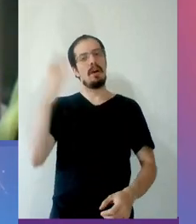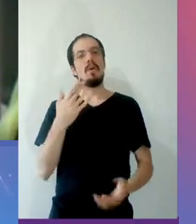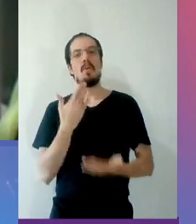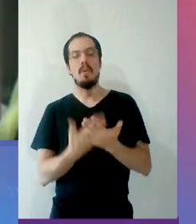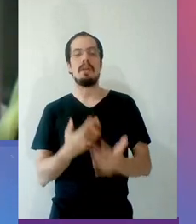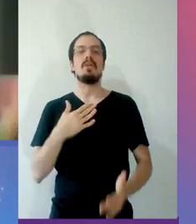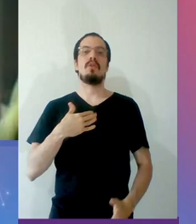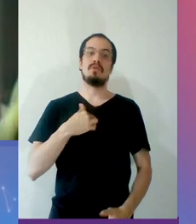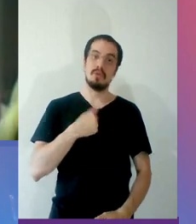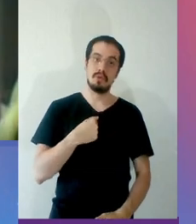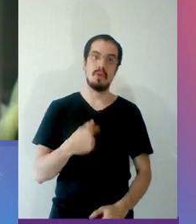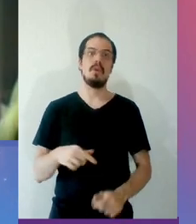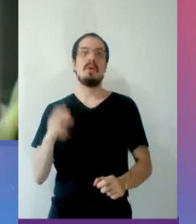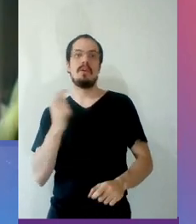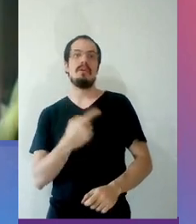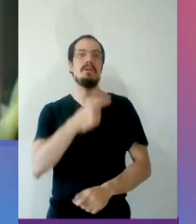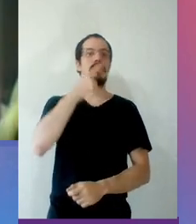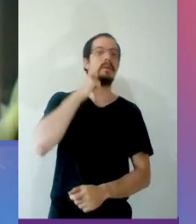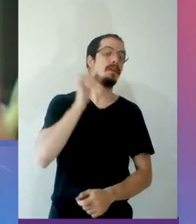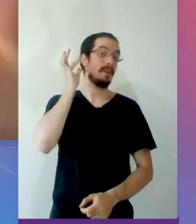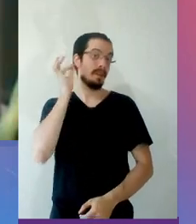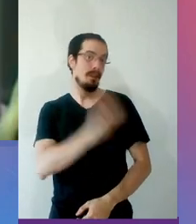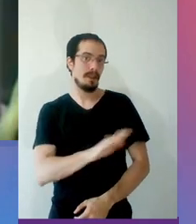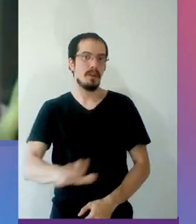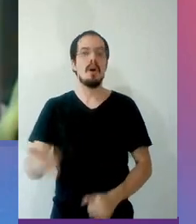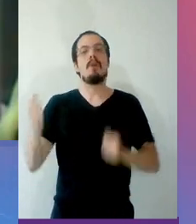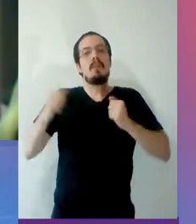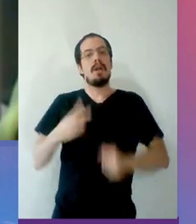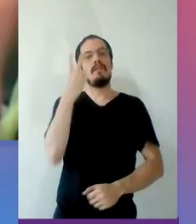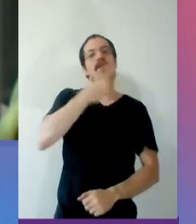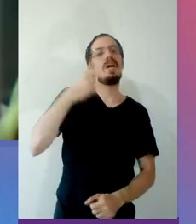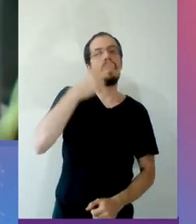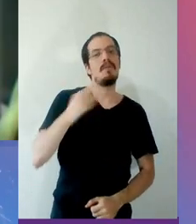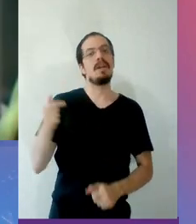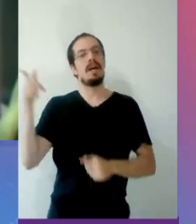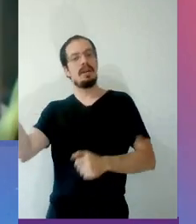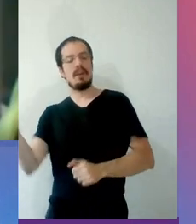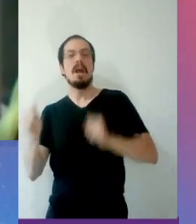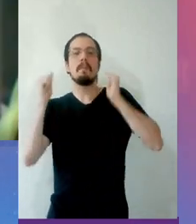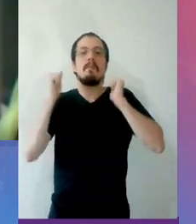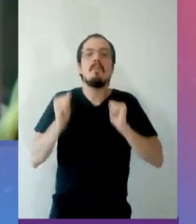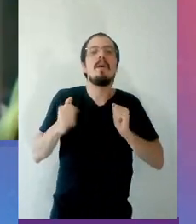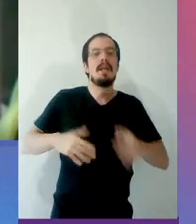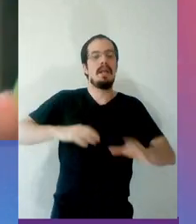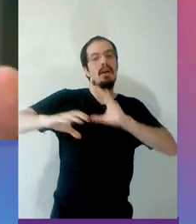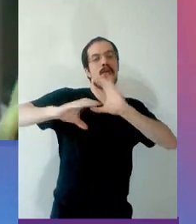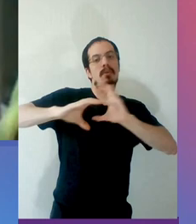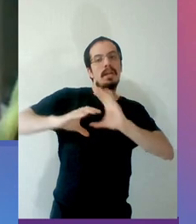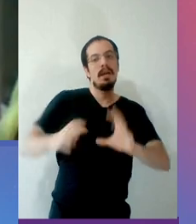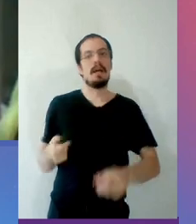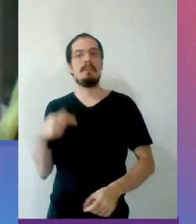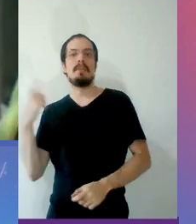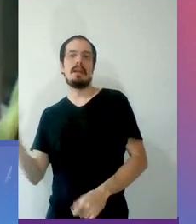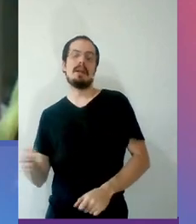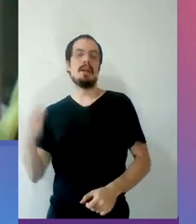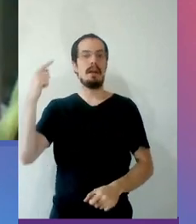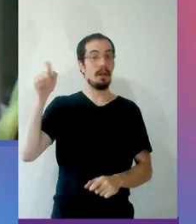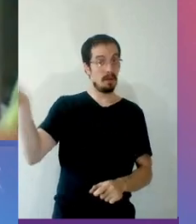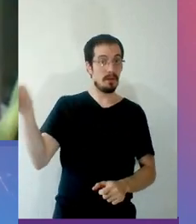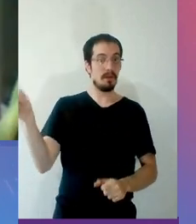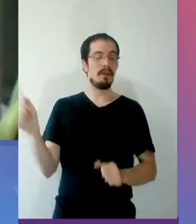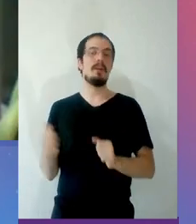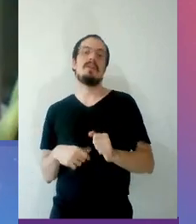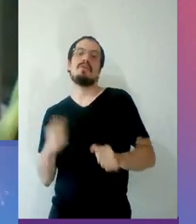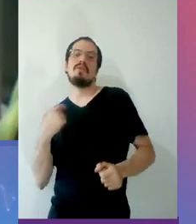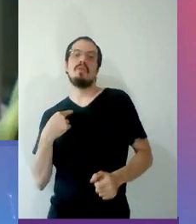¿cierto?, tengo este vocabulario, me quiera comunicar, quiera pedir algo, ¿cierto? Tenga toda